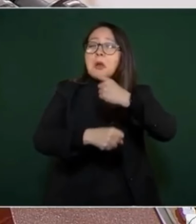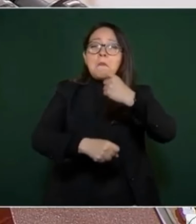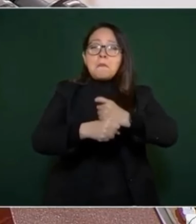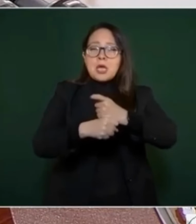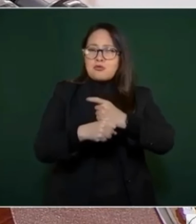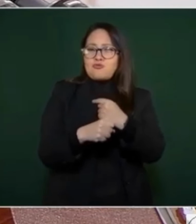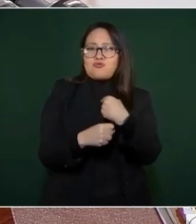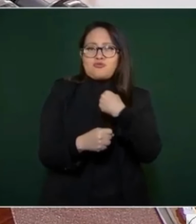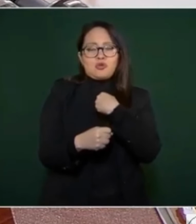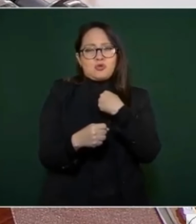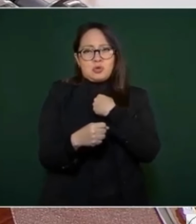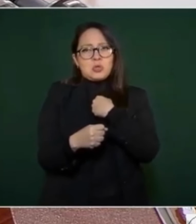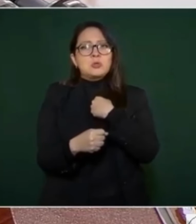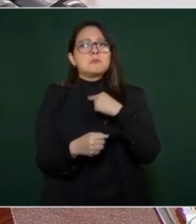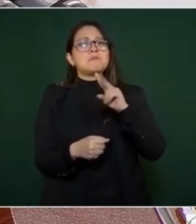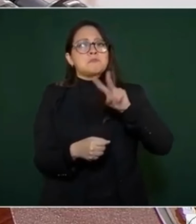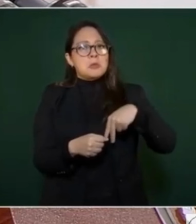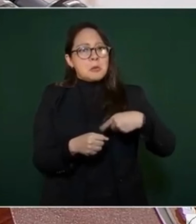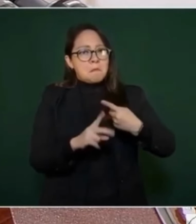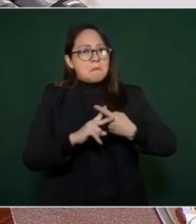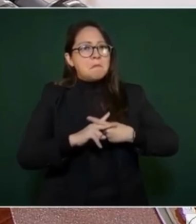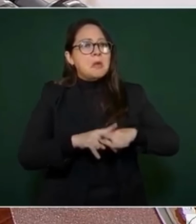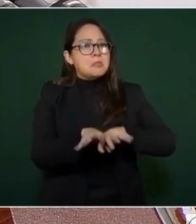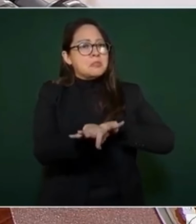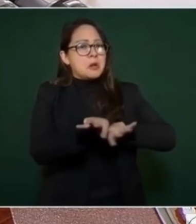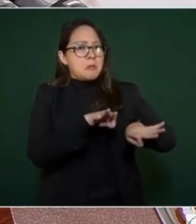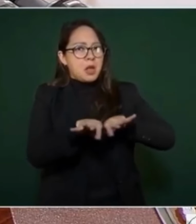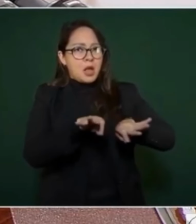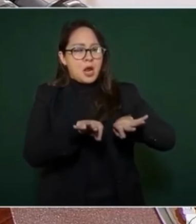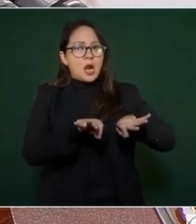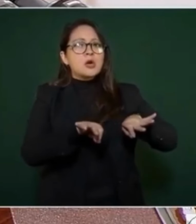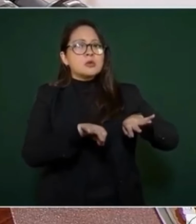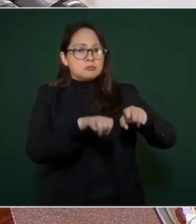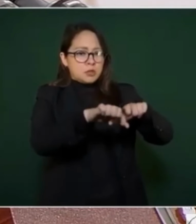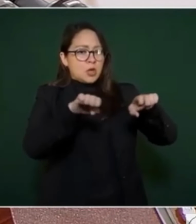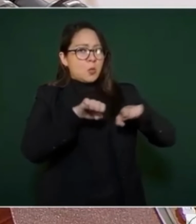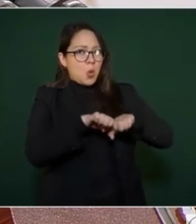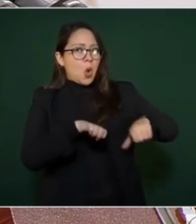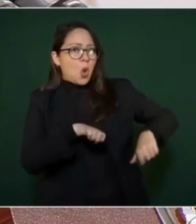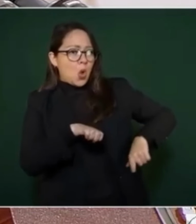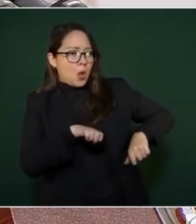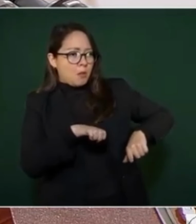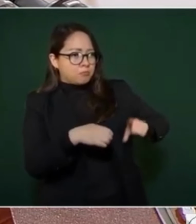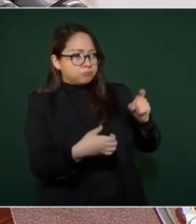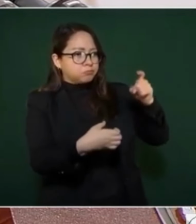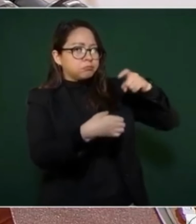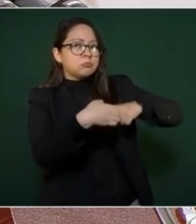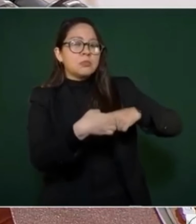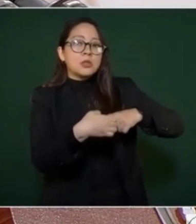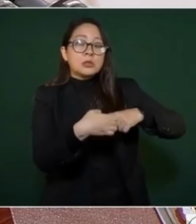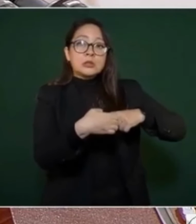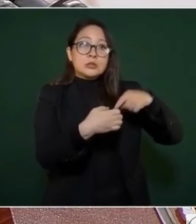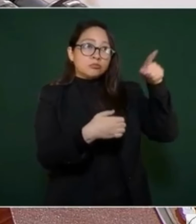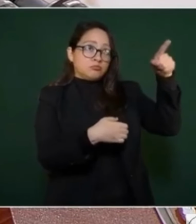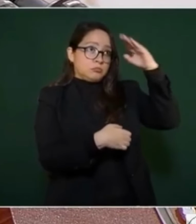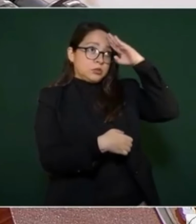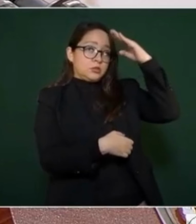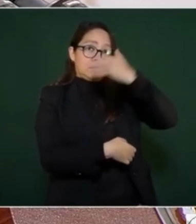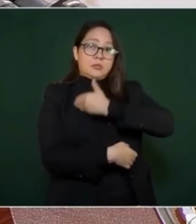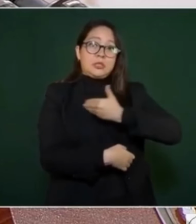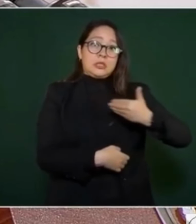llegué al Gabinete de Seguridad, la primera instrucción que nos dio el señor